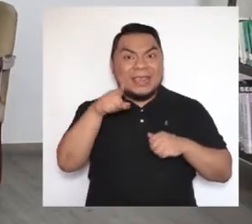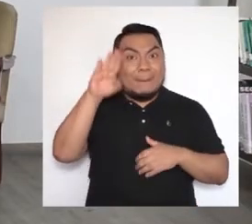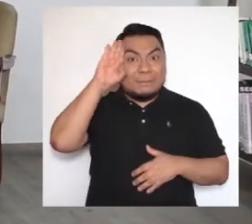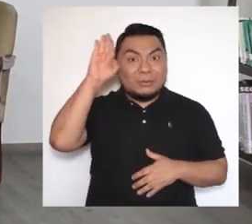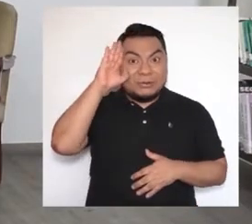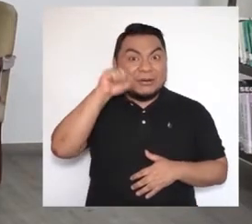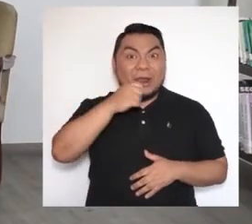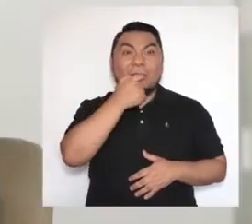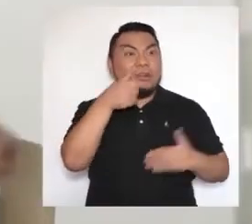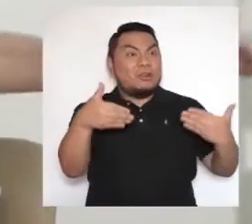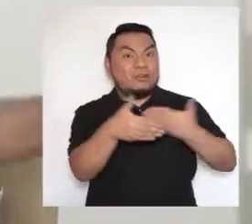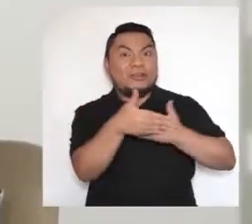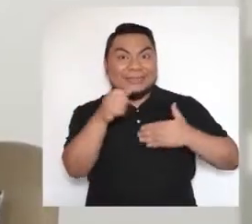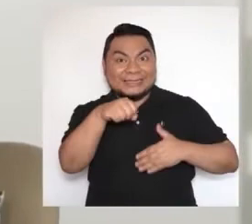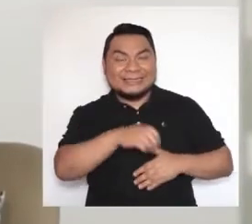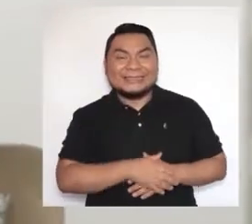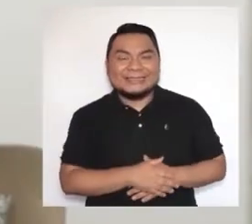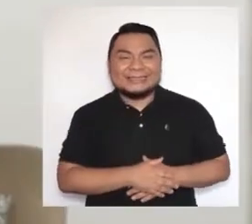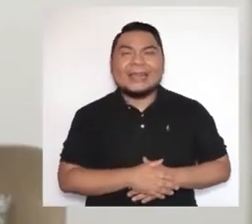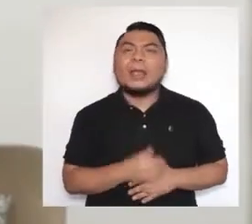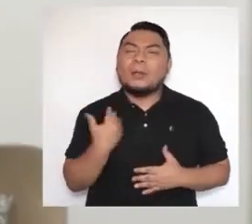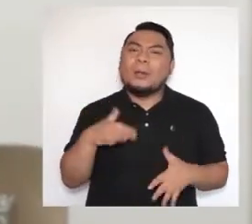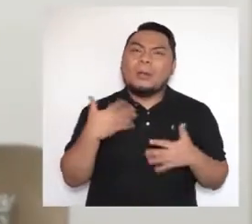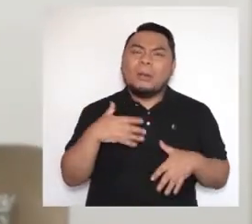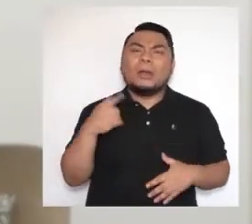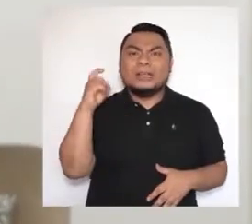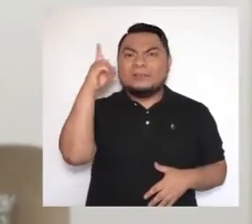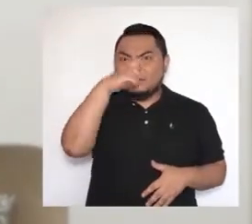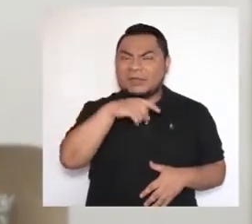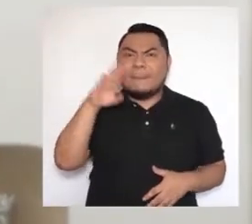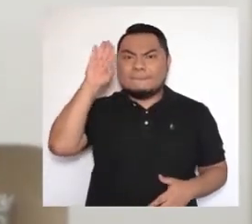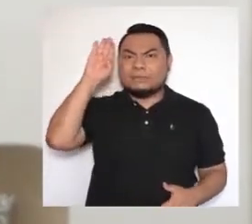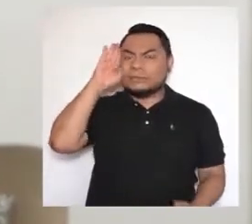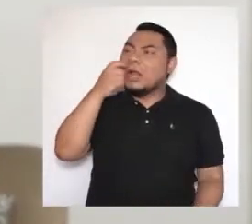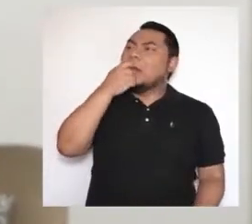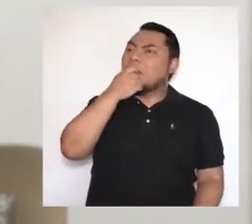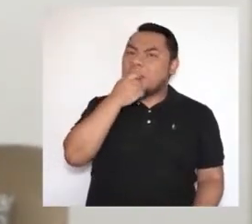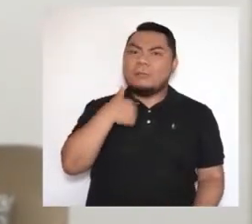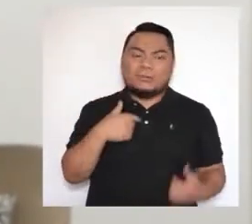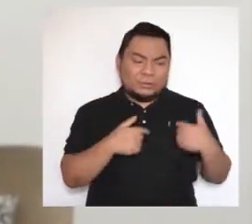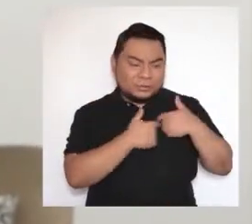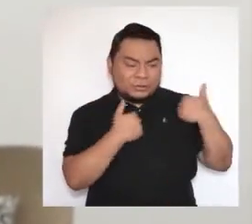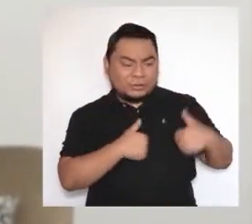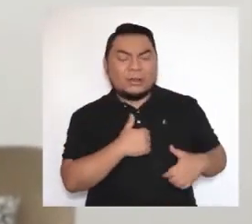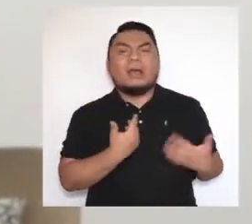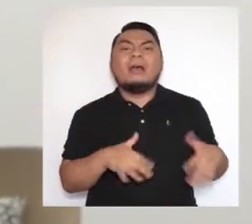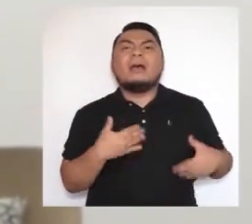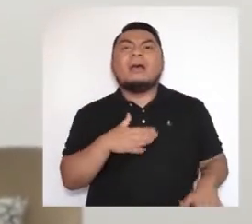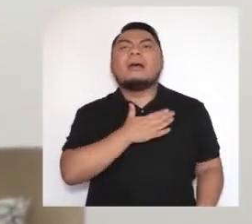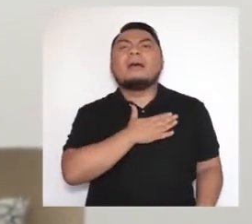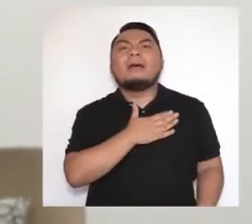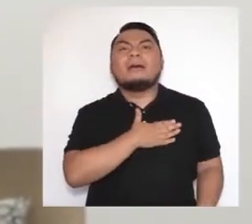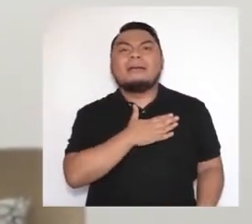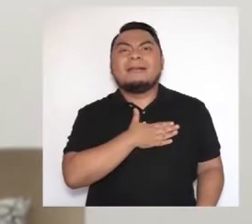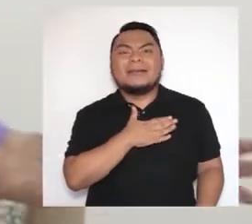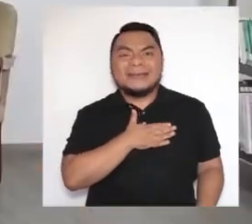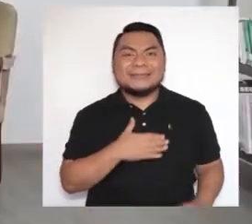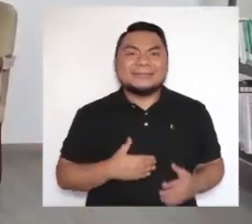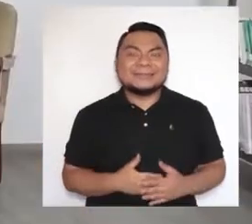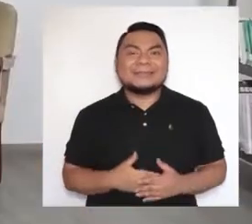¿Así es un policía? ¡Uf! Es muy duro ser policía. Mi corazón está a